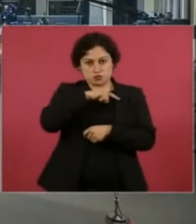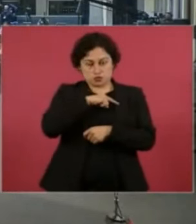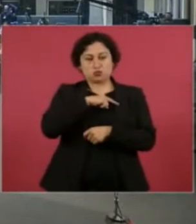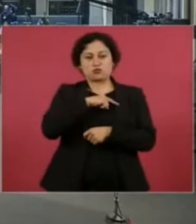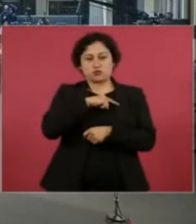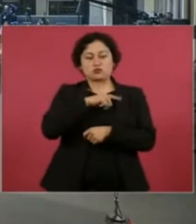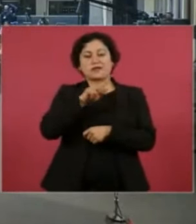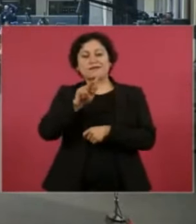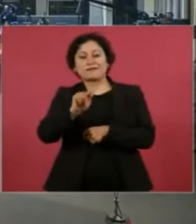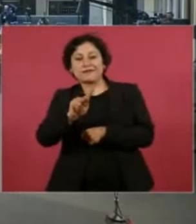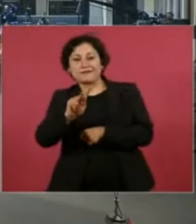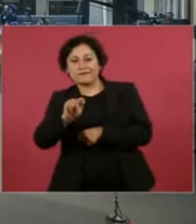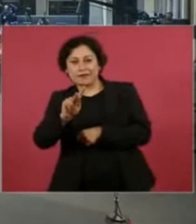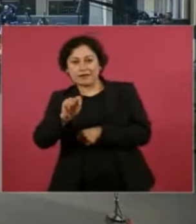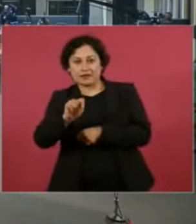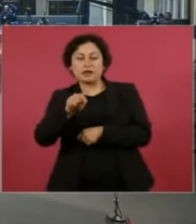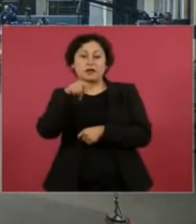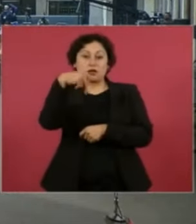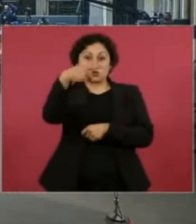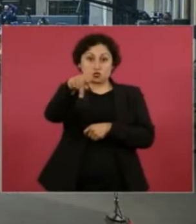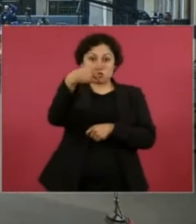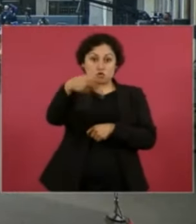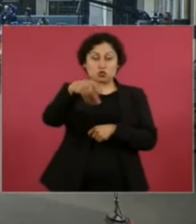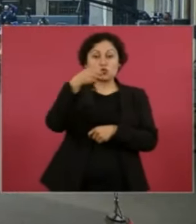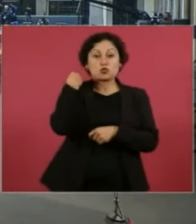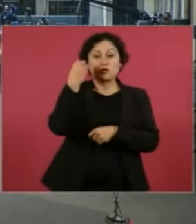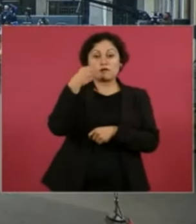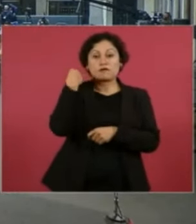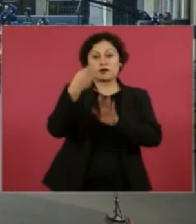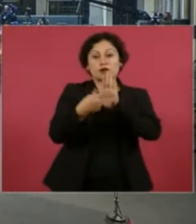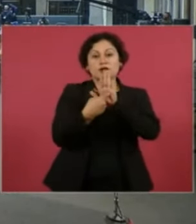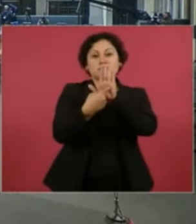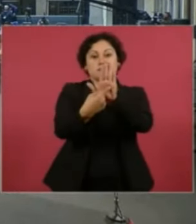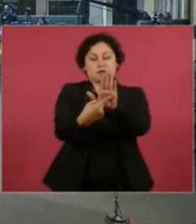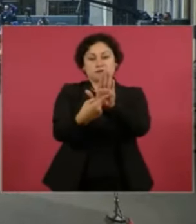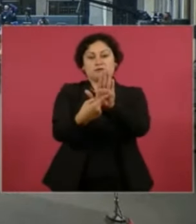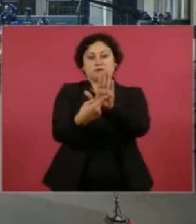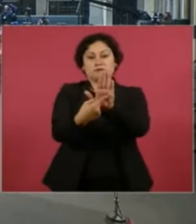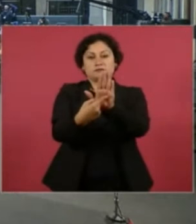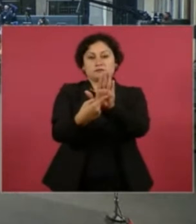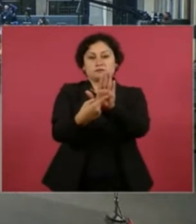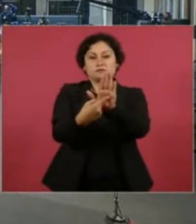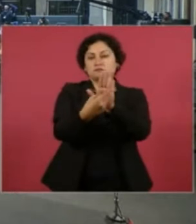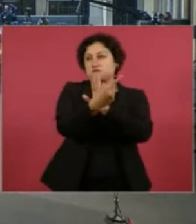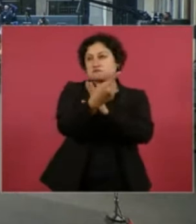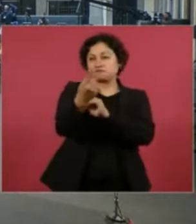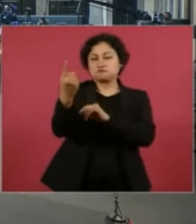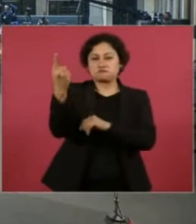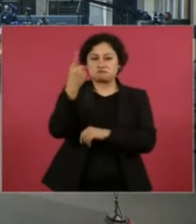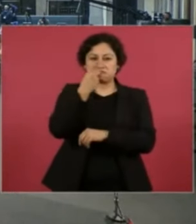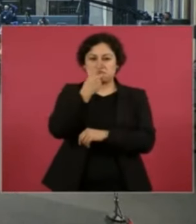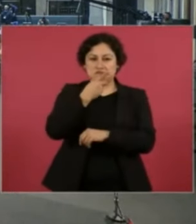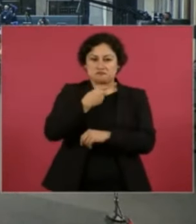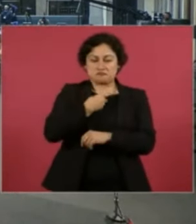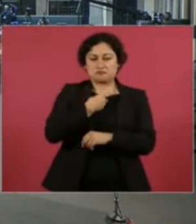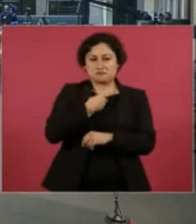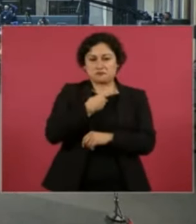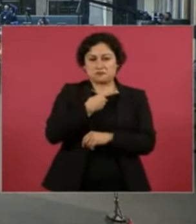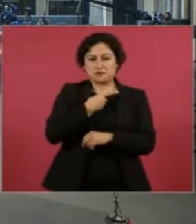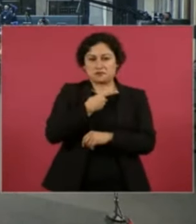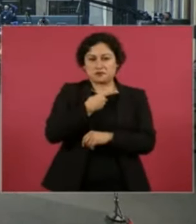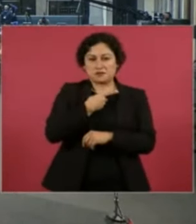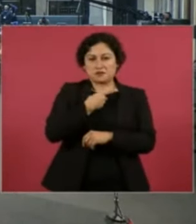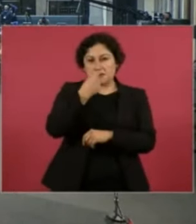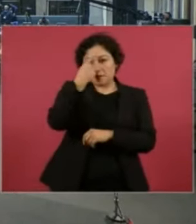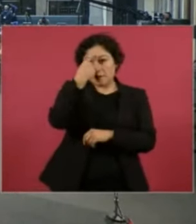TV su mañanera Y de alguna manera nos ven como Pues todo esto que nos dicen a